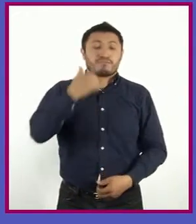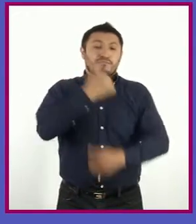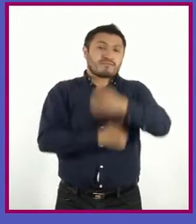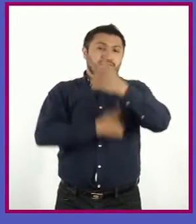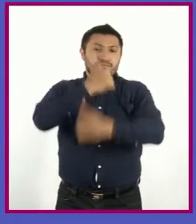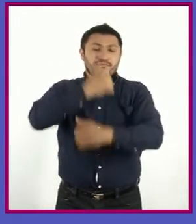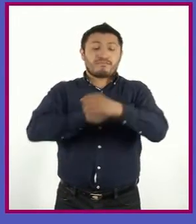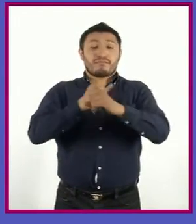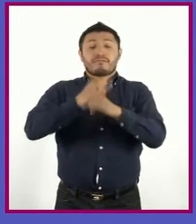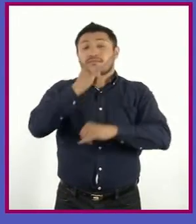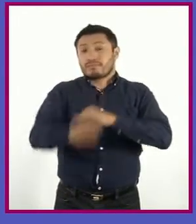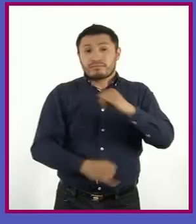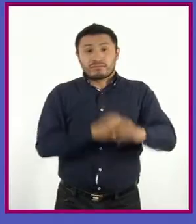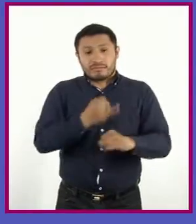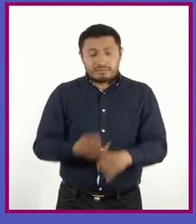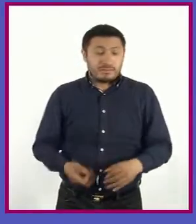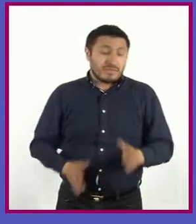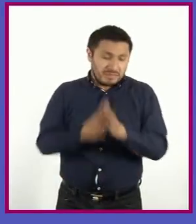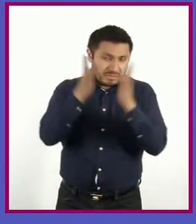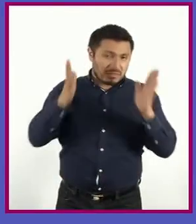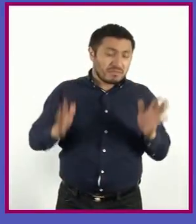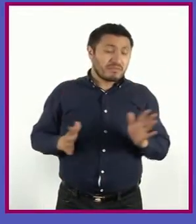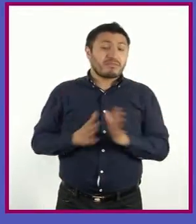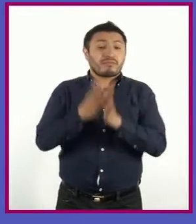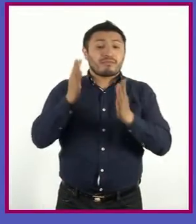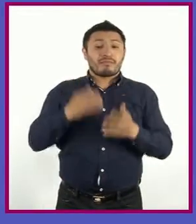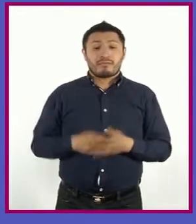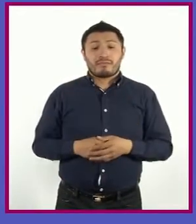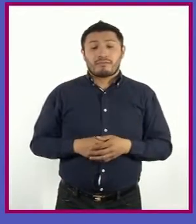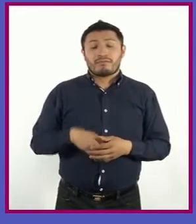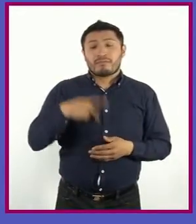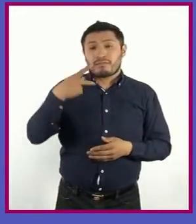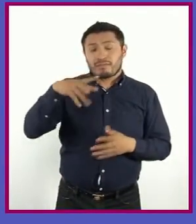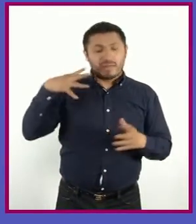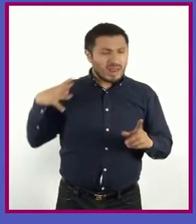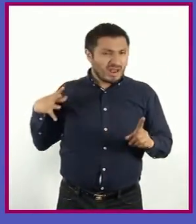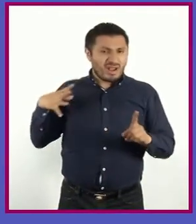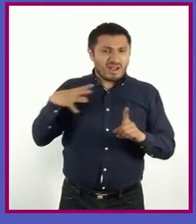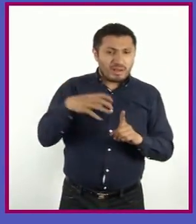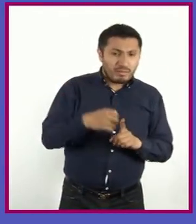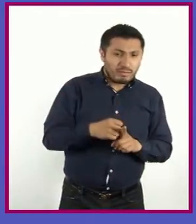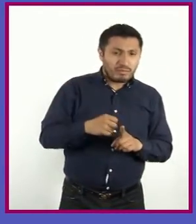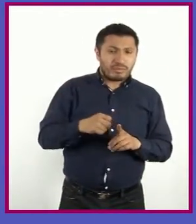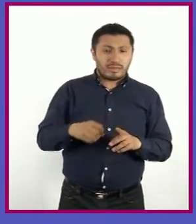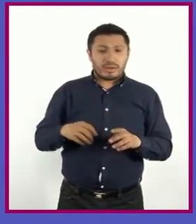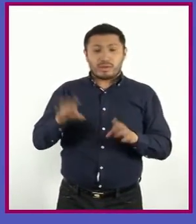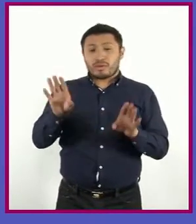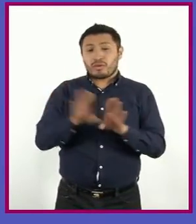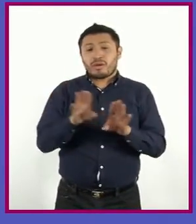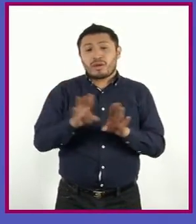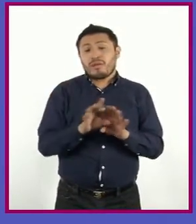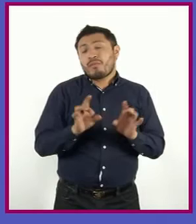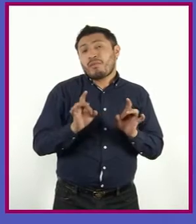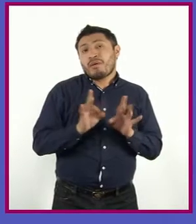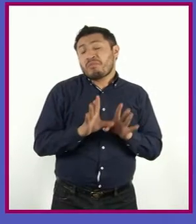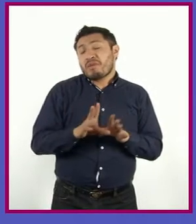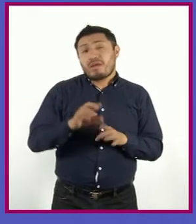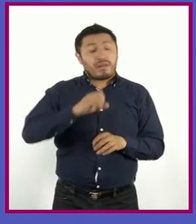competencia internacional en la que participan. Sus logros no surgieron por casualidad ni suerte.